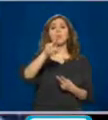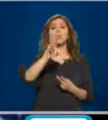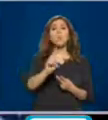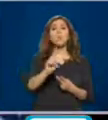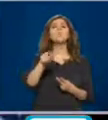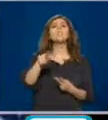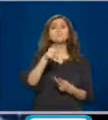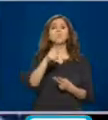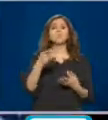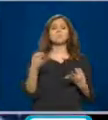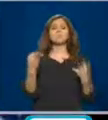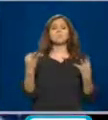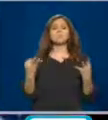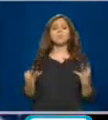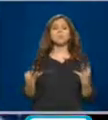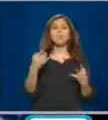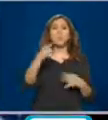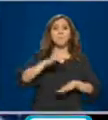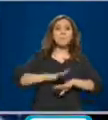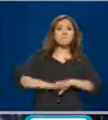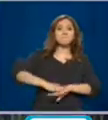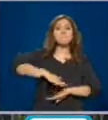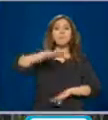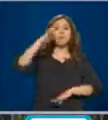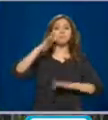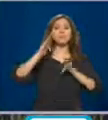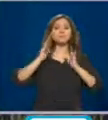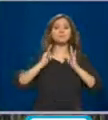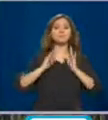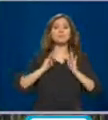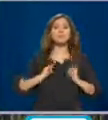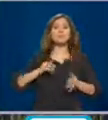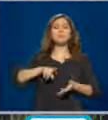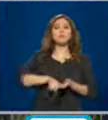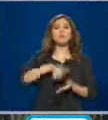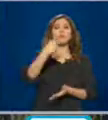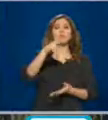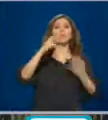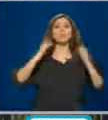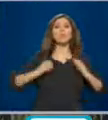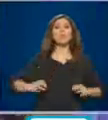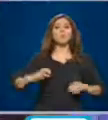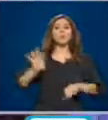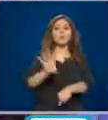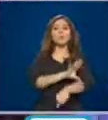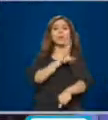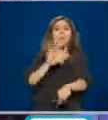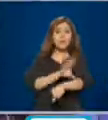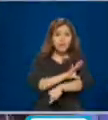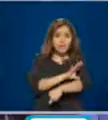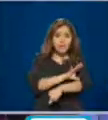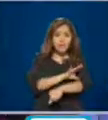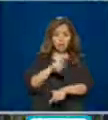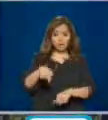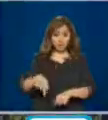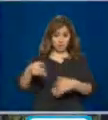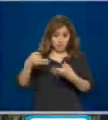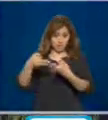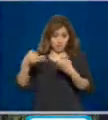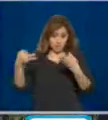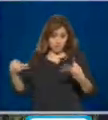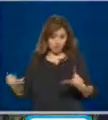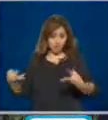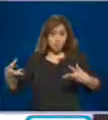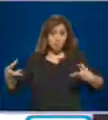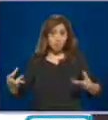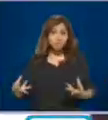el aumento armónico de tu energía procreadora. Tauro es tierra, con la meditación se